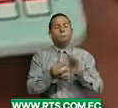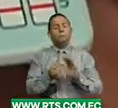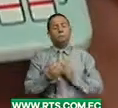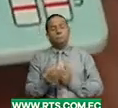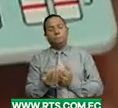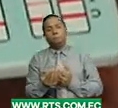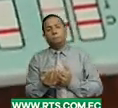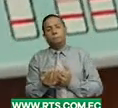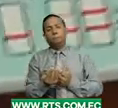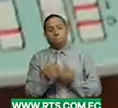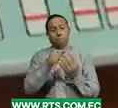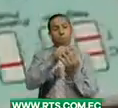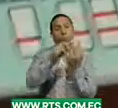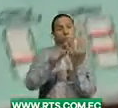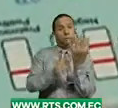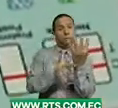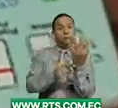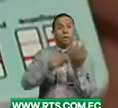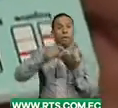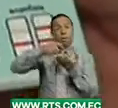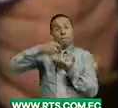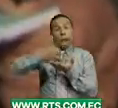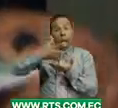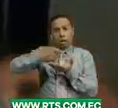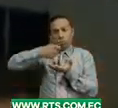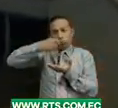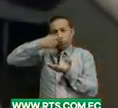5 tipos de droga: cocaína, heroína,